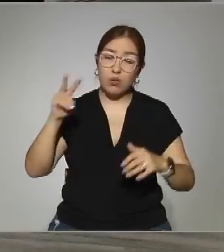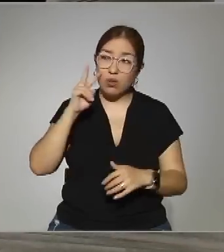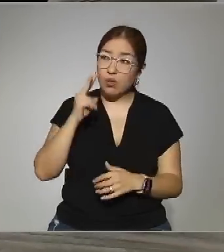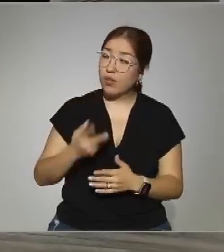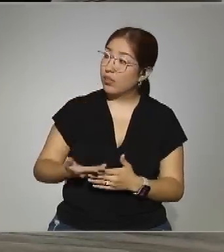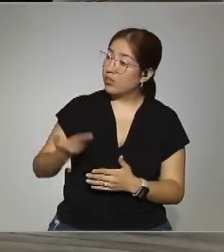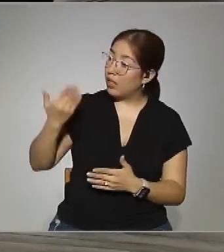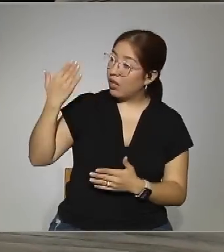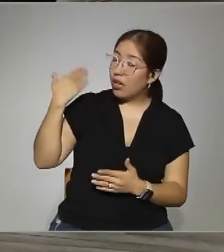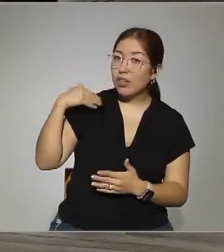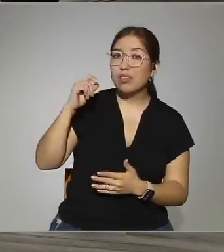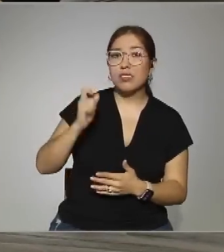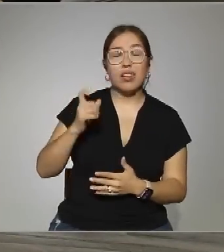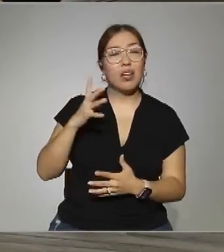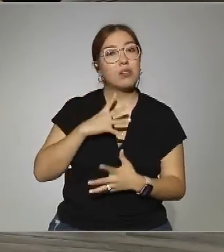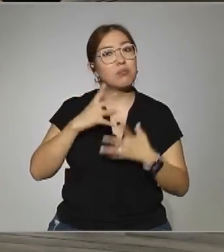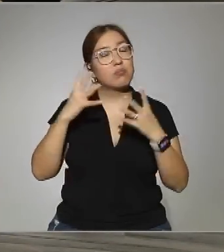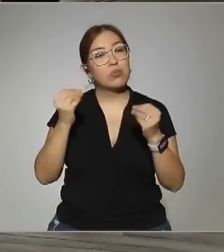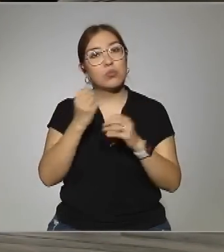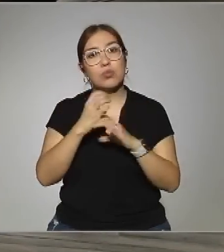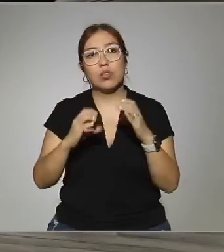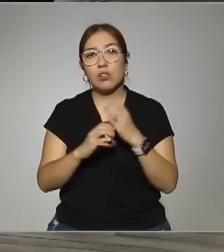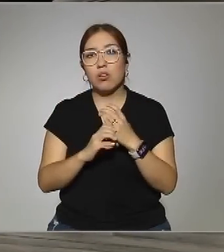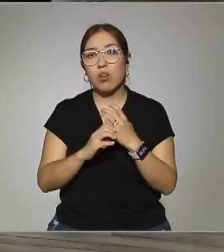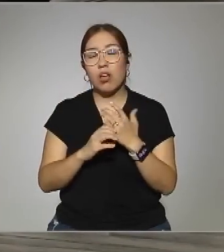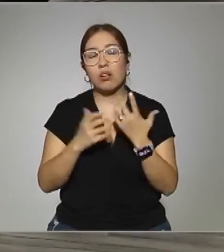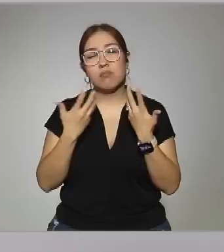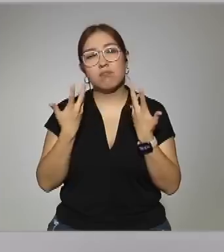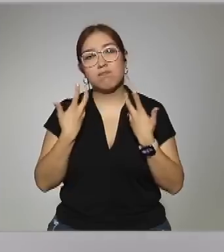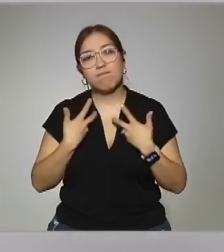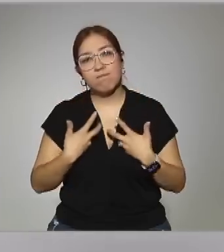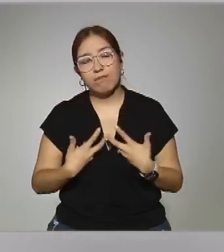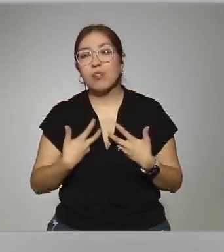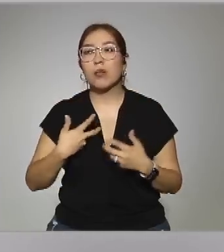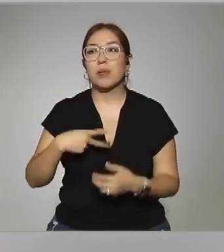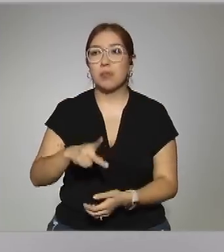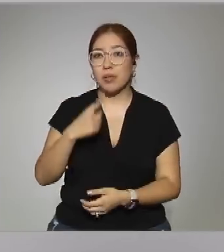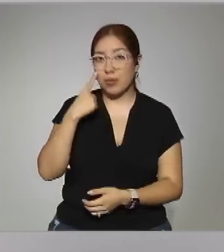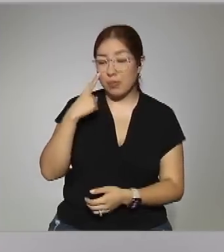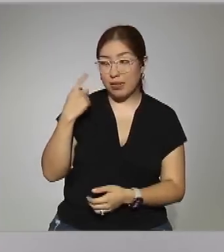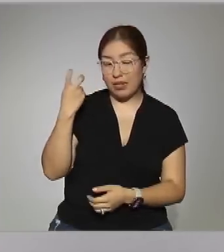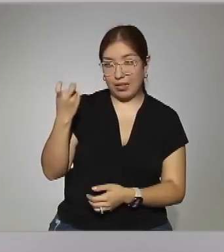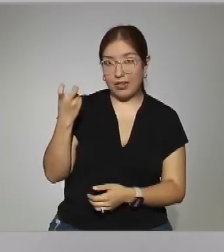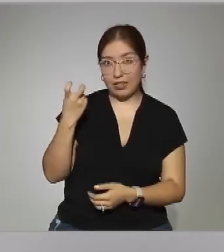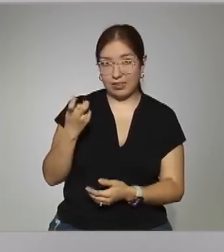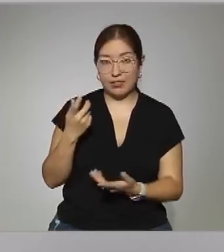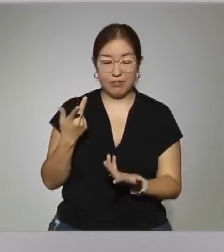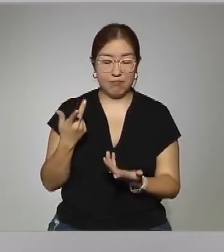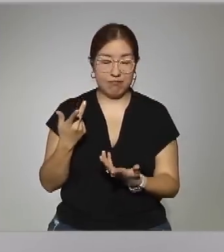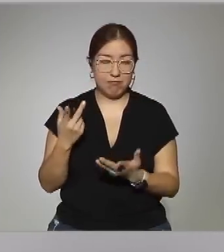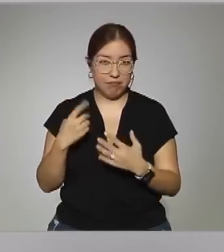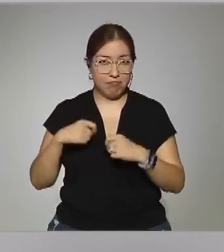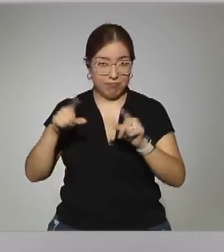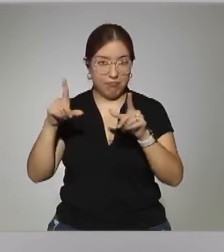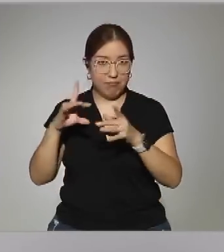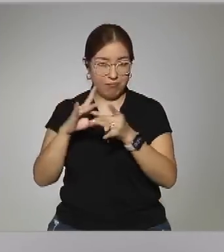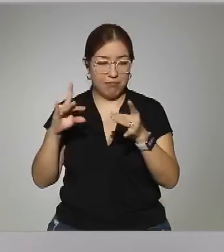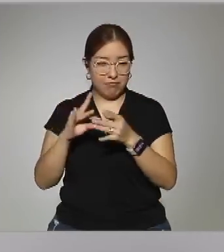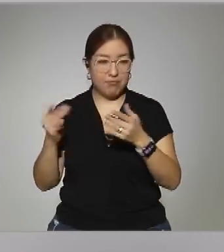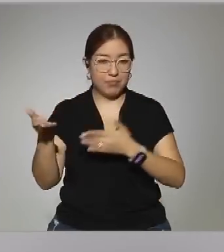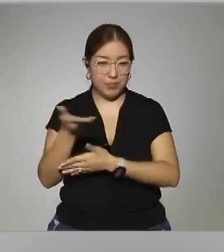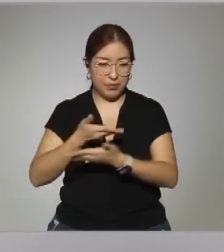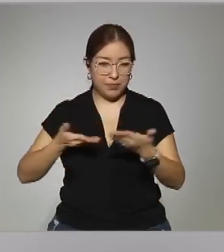hay muchas cosas rotas, ¿no? Pero fíjate que en este testimonio que, bueno, tan amablemente nos comparte, porque,